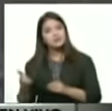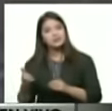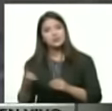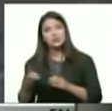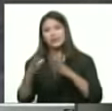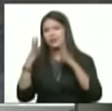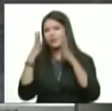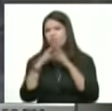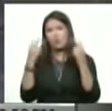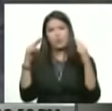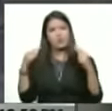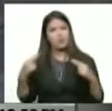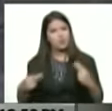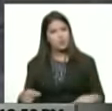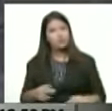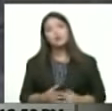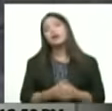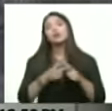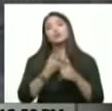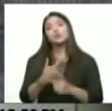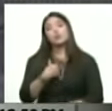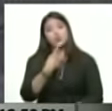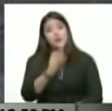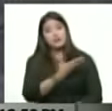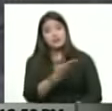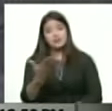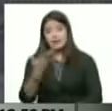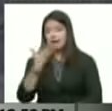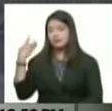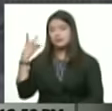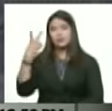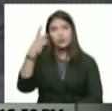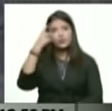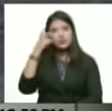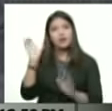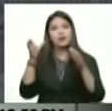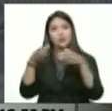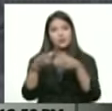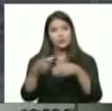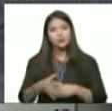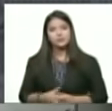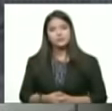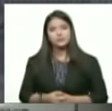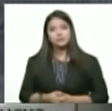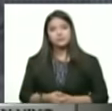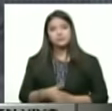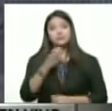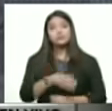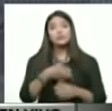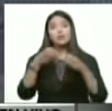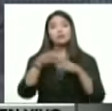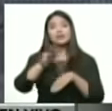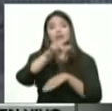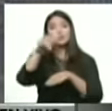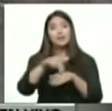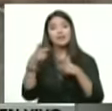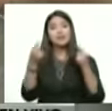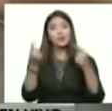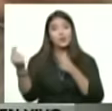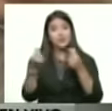nivel. Por eso que yo dije hace dos días en la reunión de instalación del Consejo Nacional de Economía